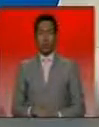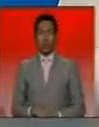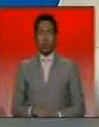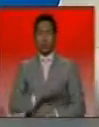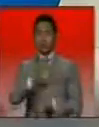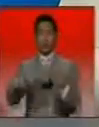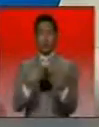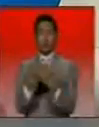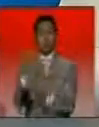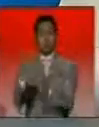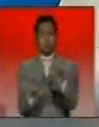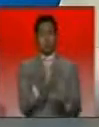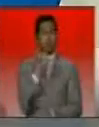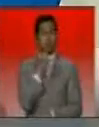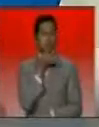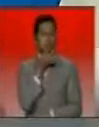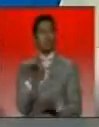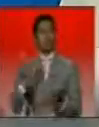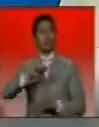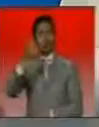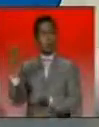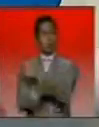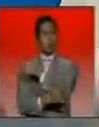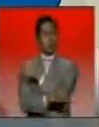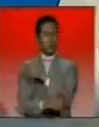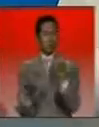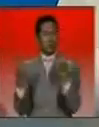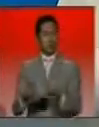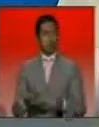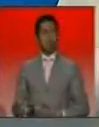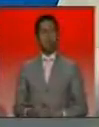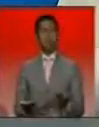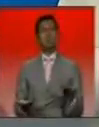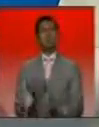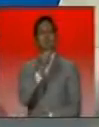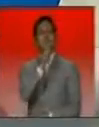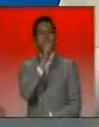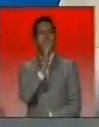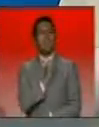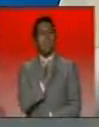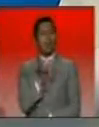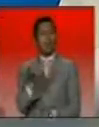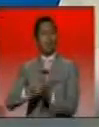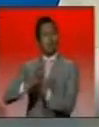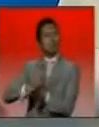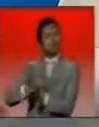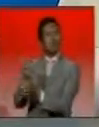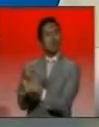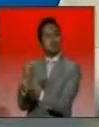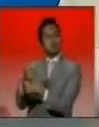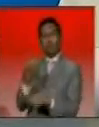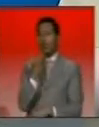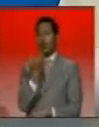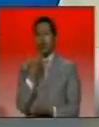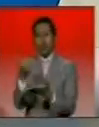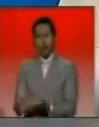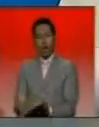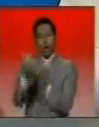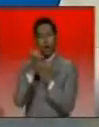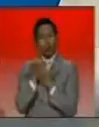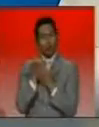todo el país y en el exterior, Diana. Así es, ¿y cuáles son los secretos de su elaboración y también cuáles son las bondades